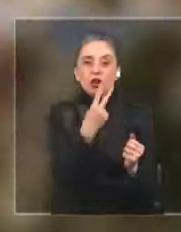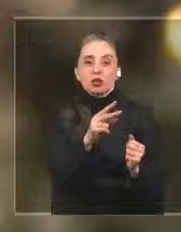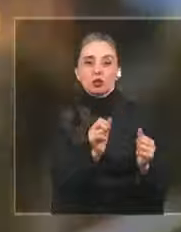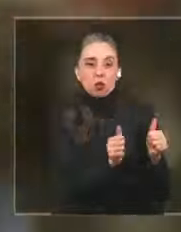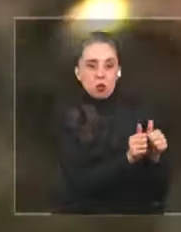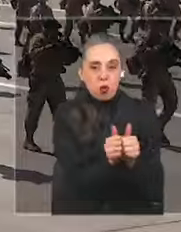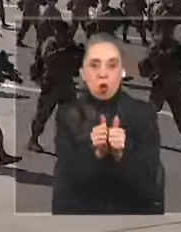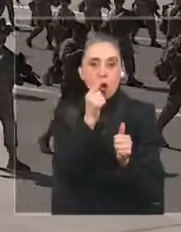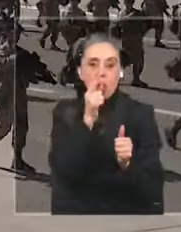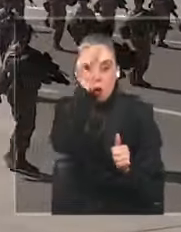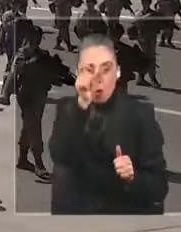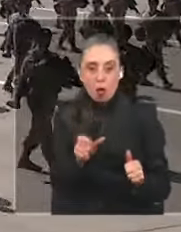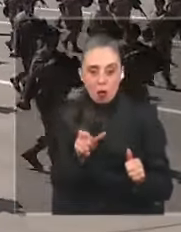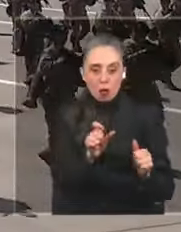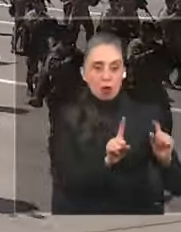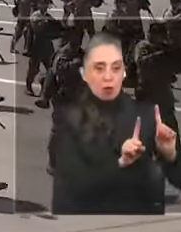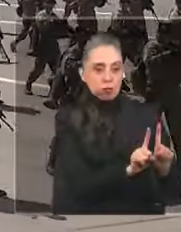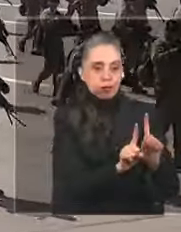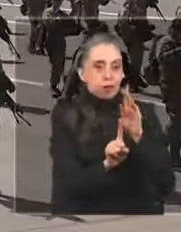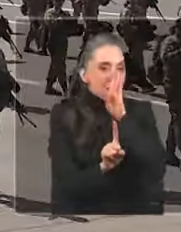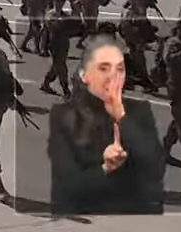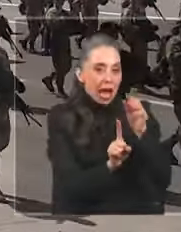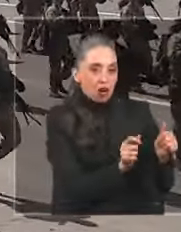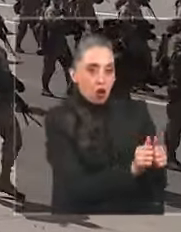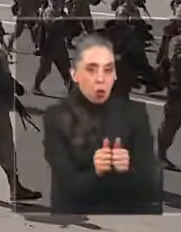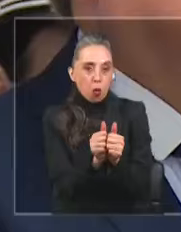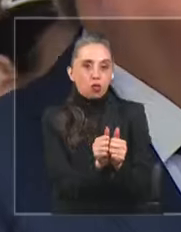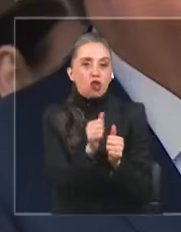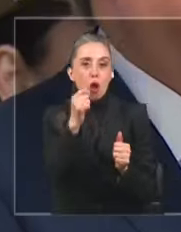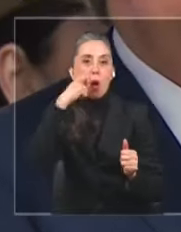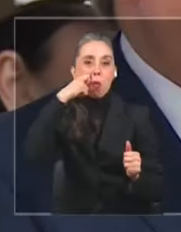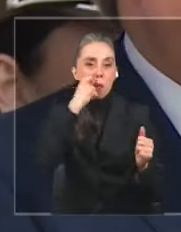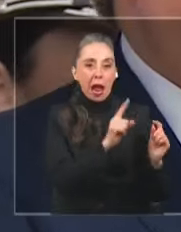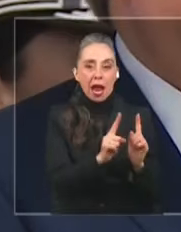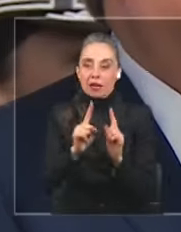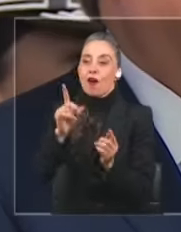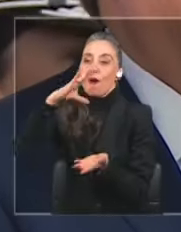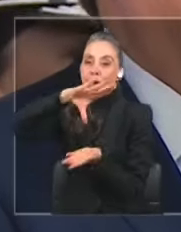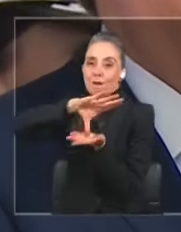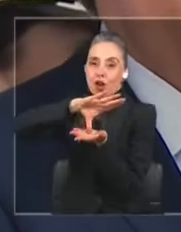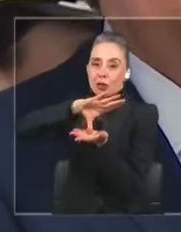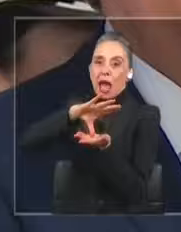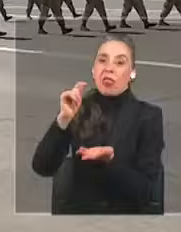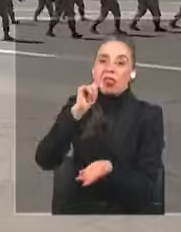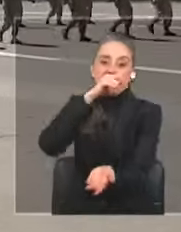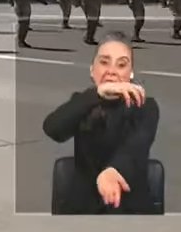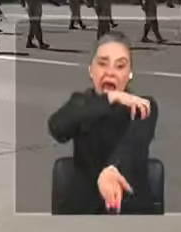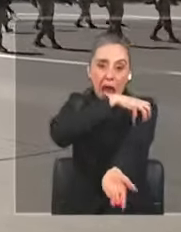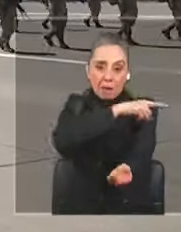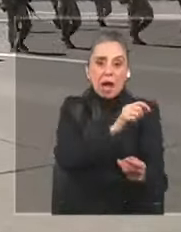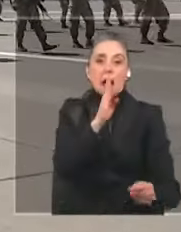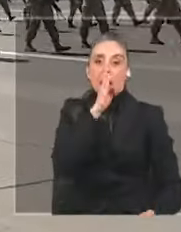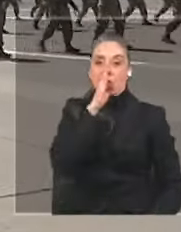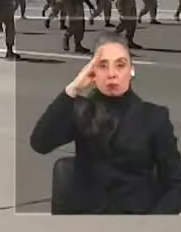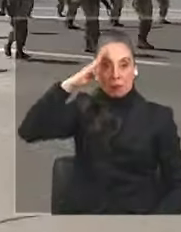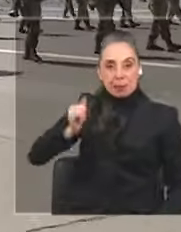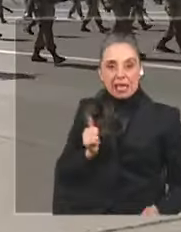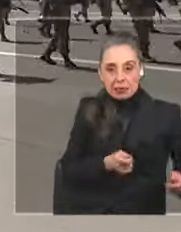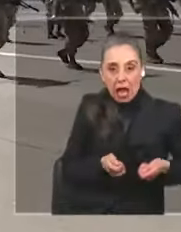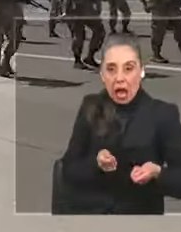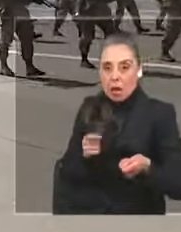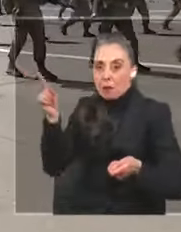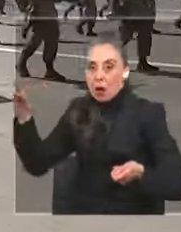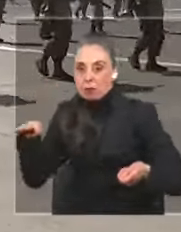respectivos guías, que estuvieron apoyando recientemente en la zona fronteriza de Tarapacá, realizando labores de disuasión